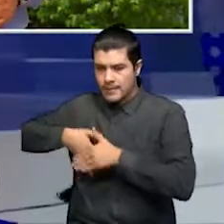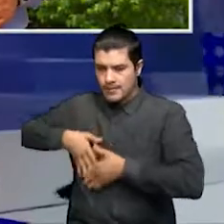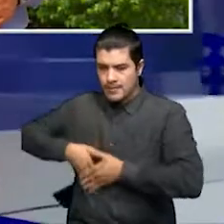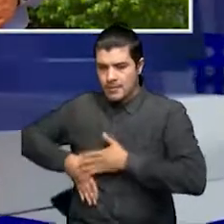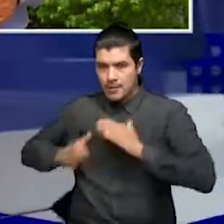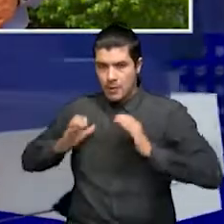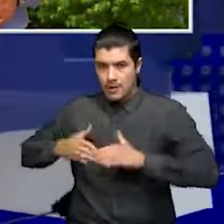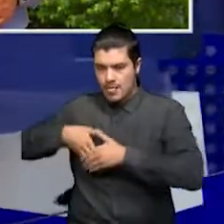más de este estudio muy buenas tardes